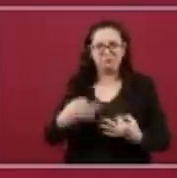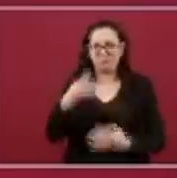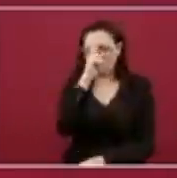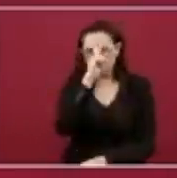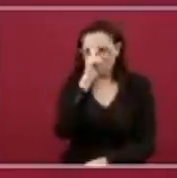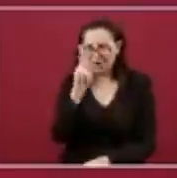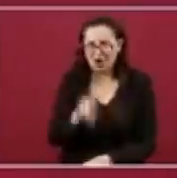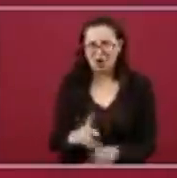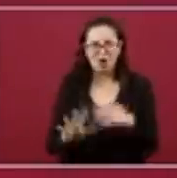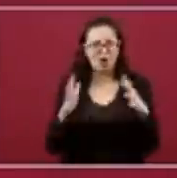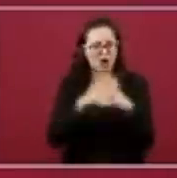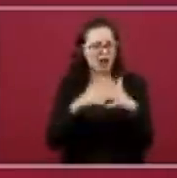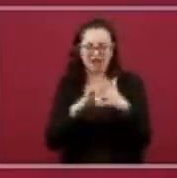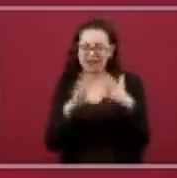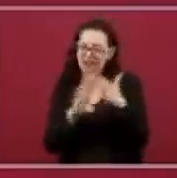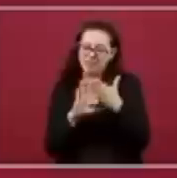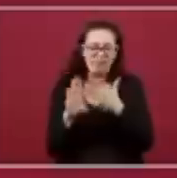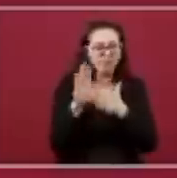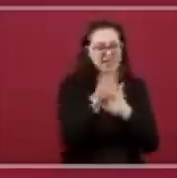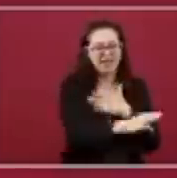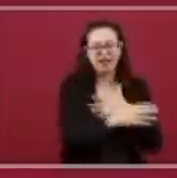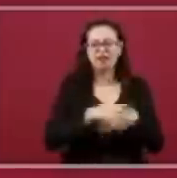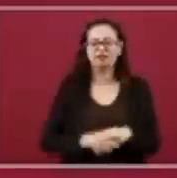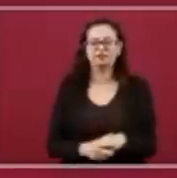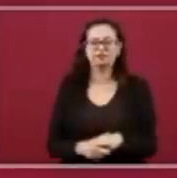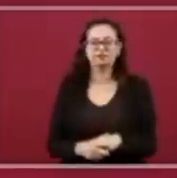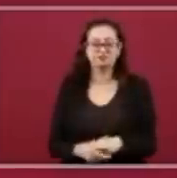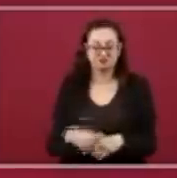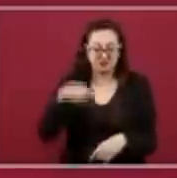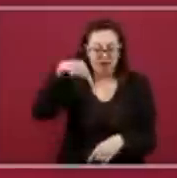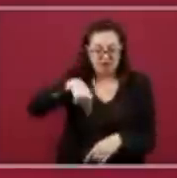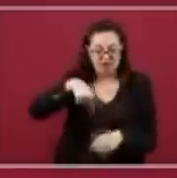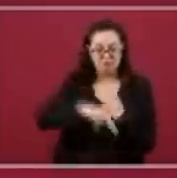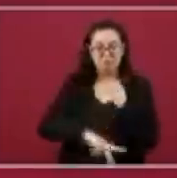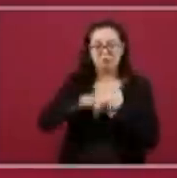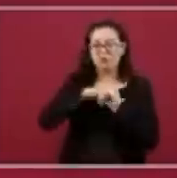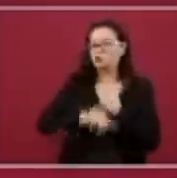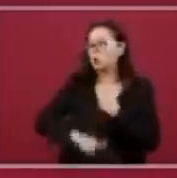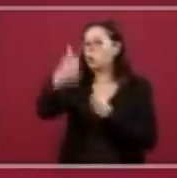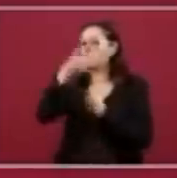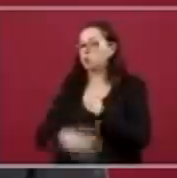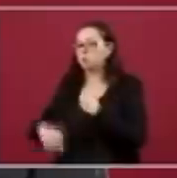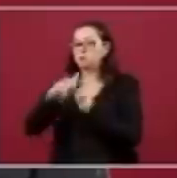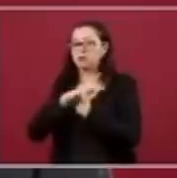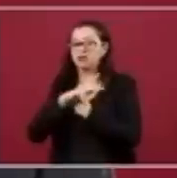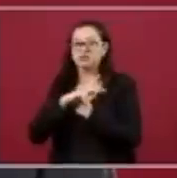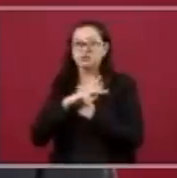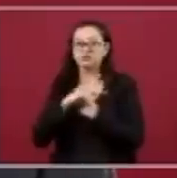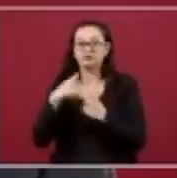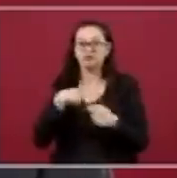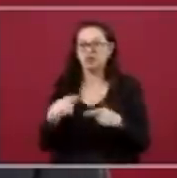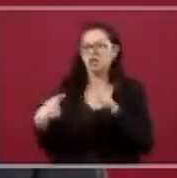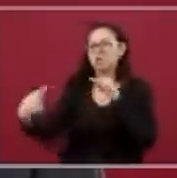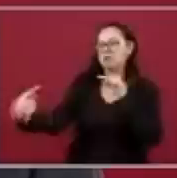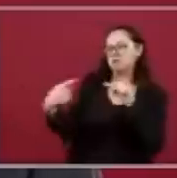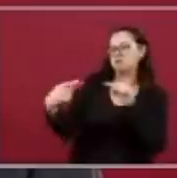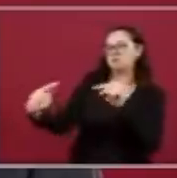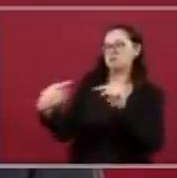Entonces, ¿qué vamos a estar aquí o en cualquier otro lugar con dimes y